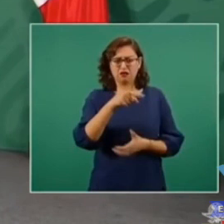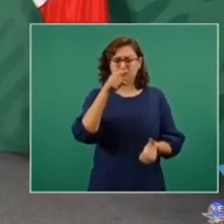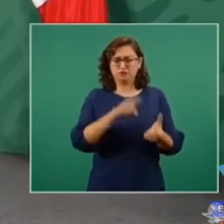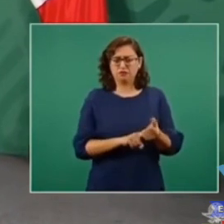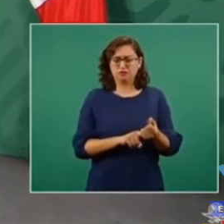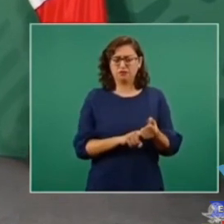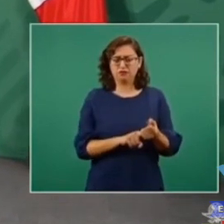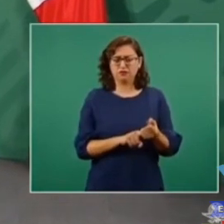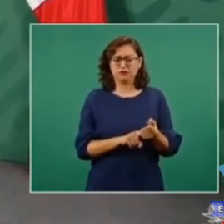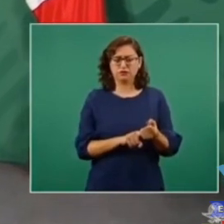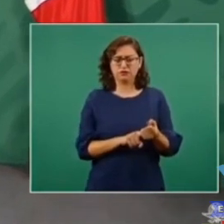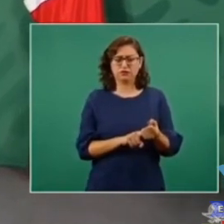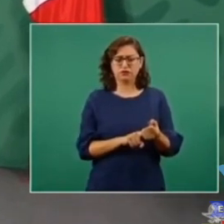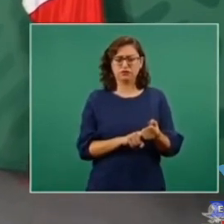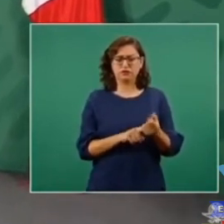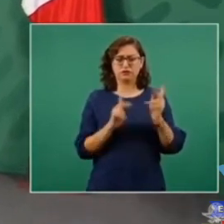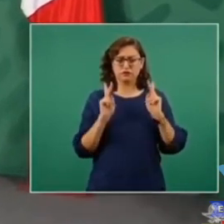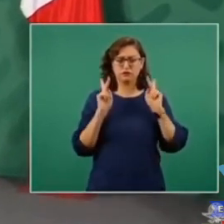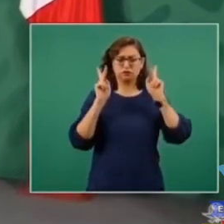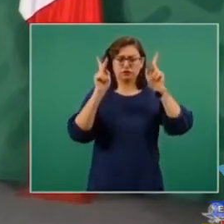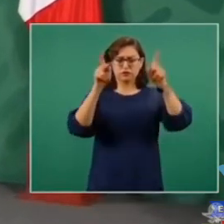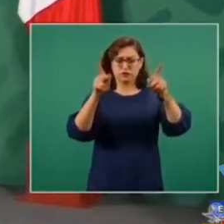que se atoró en un puente